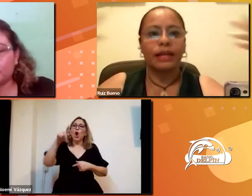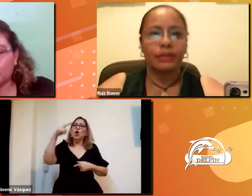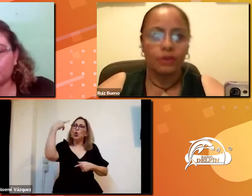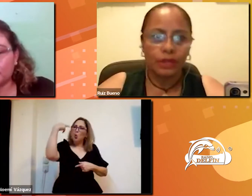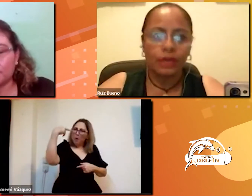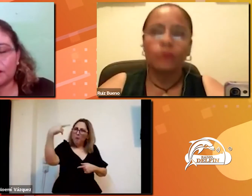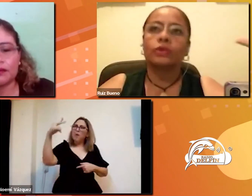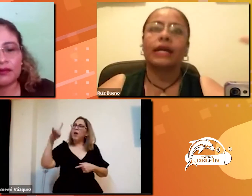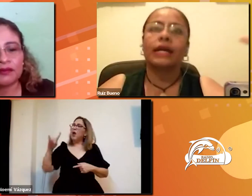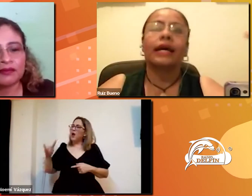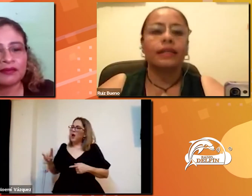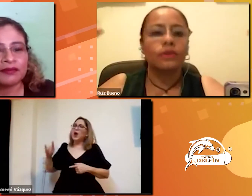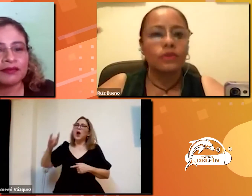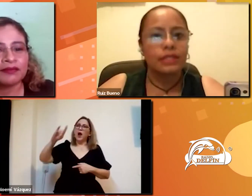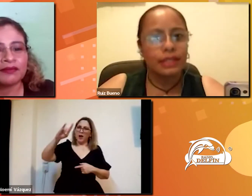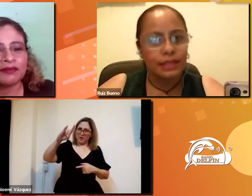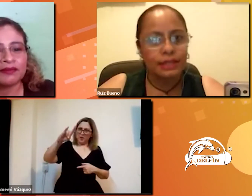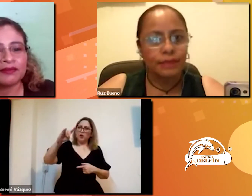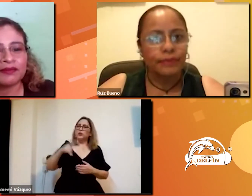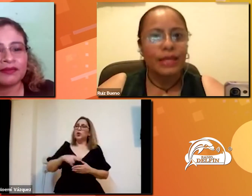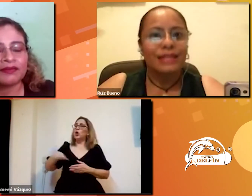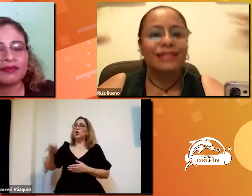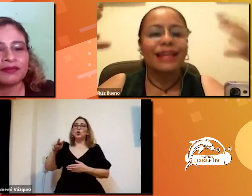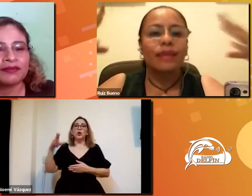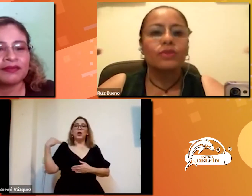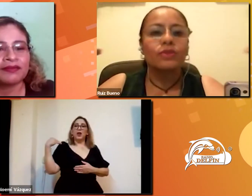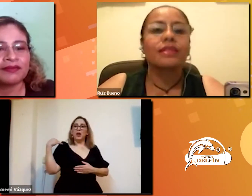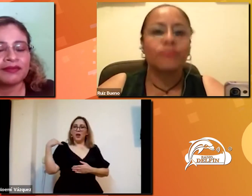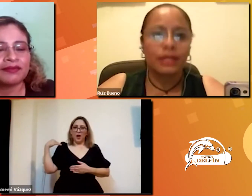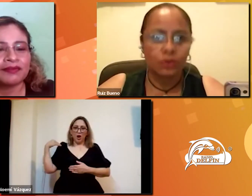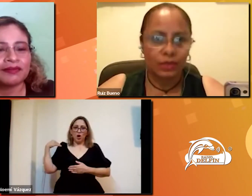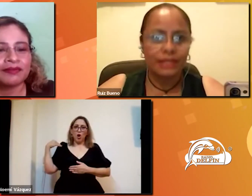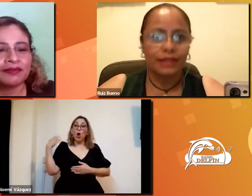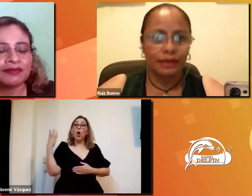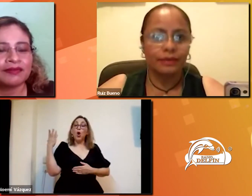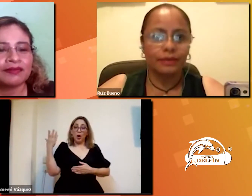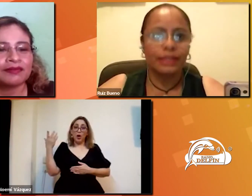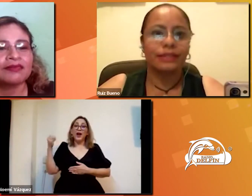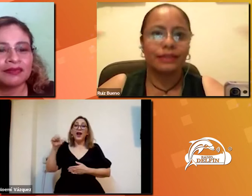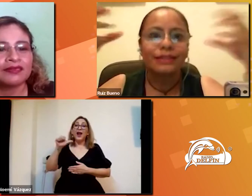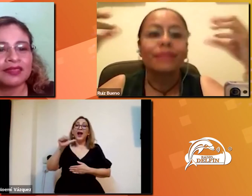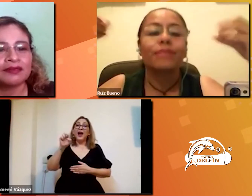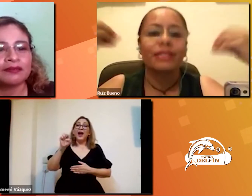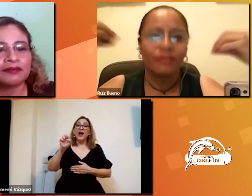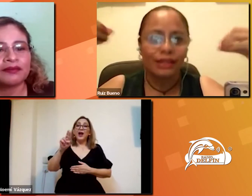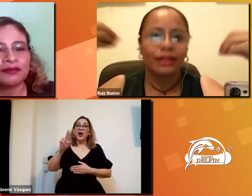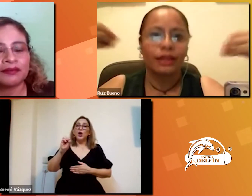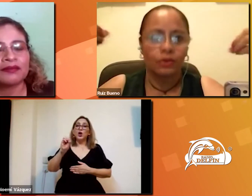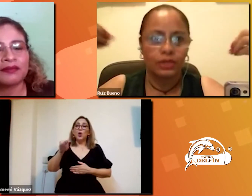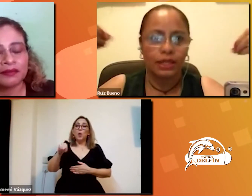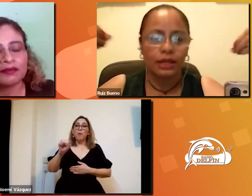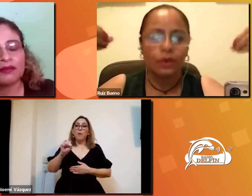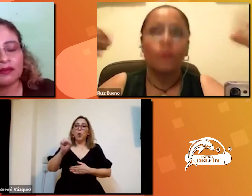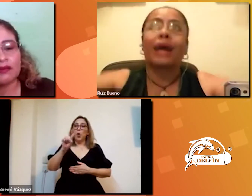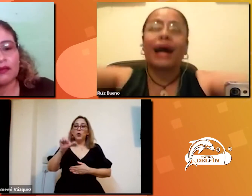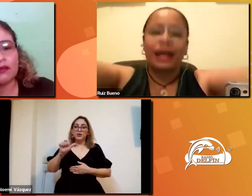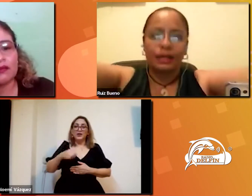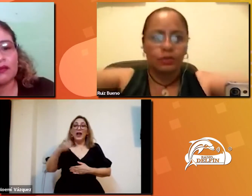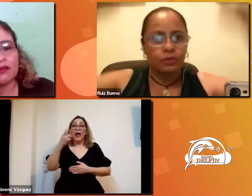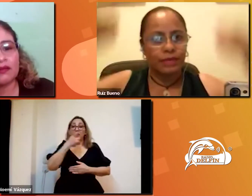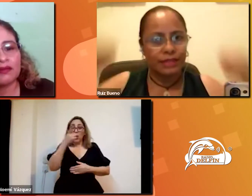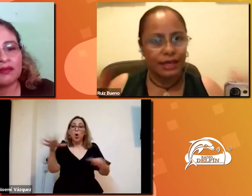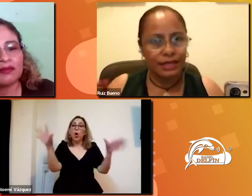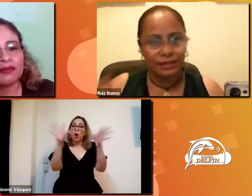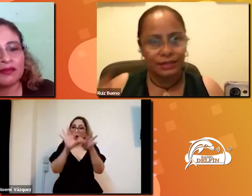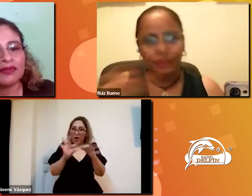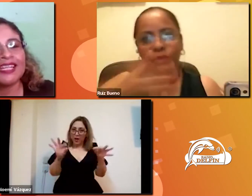viene la señorita hermosa y entonces te dice, si el avión se despresuriza, Es decir, si empieza a faltar el oxígeno, bajarán